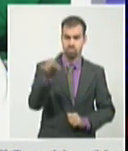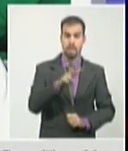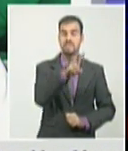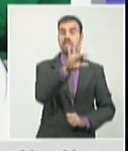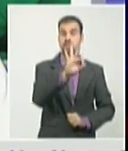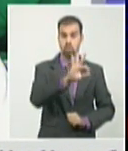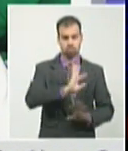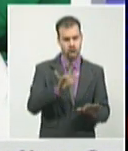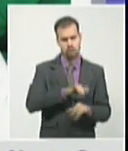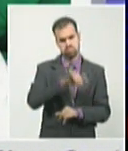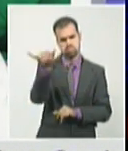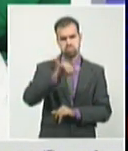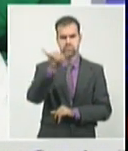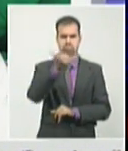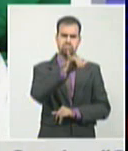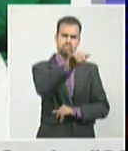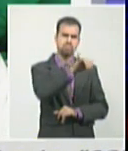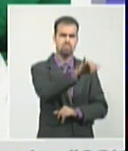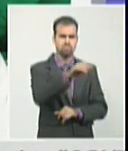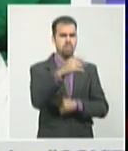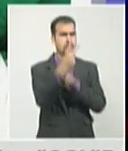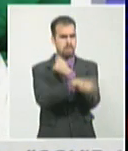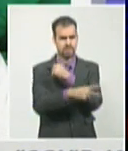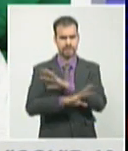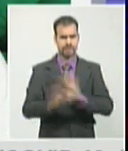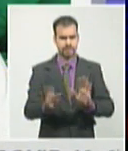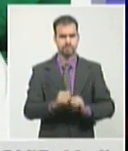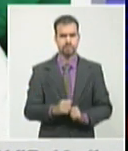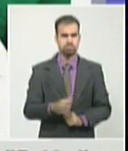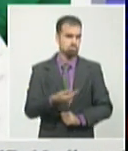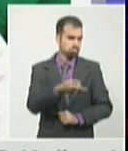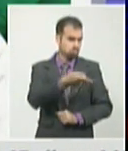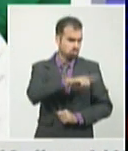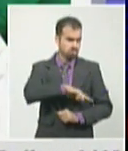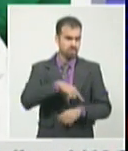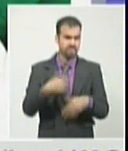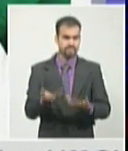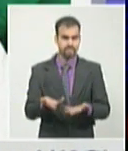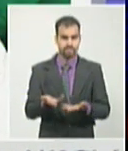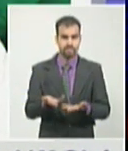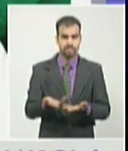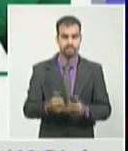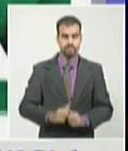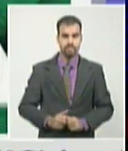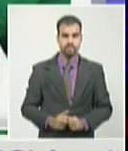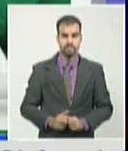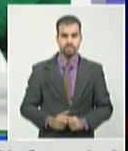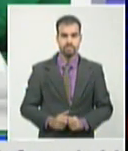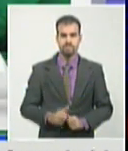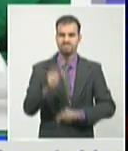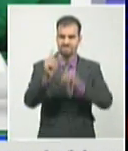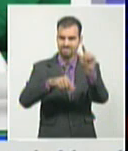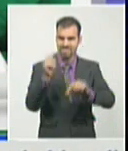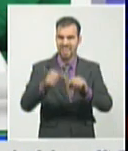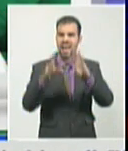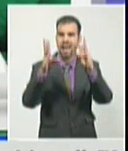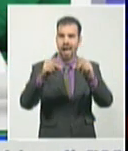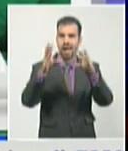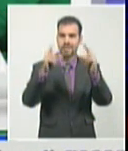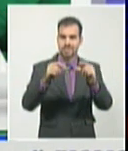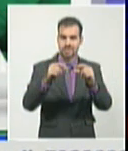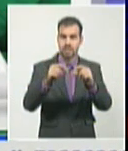que han tenido corrido ayer una cifra de altas importantes 230